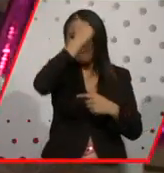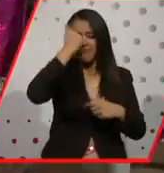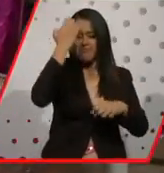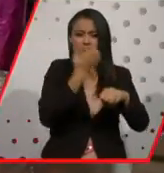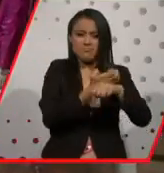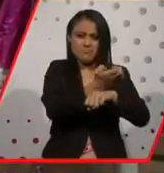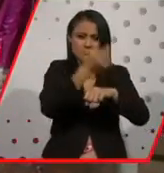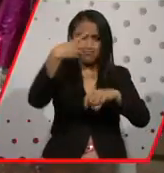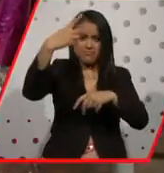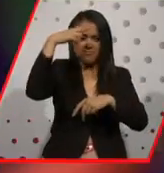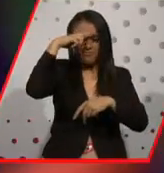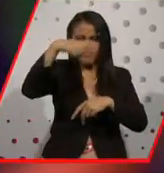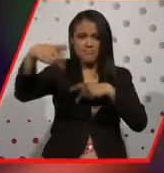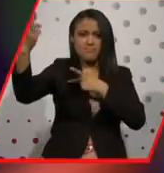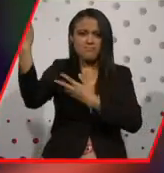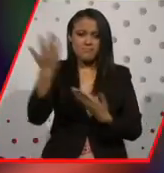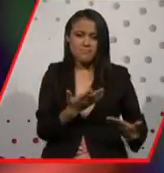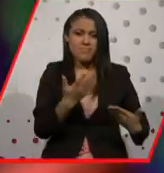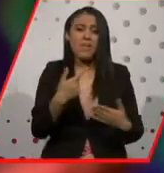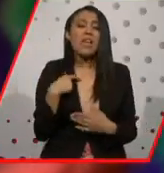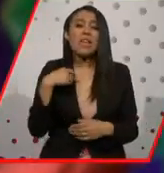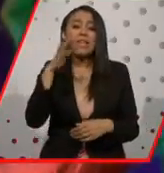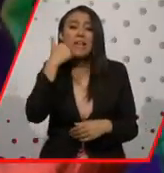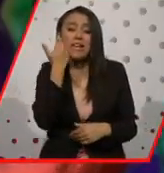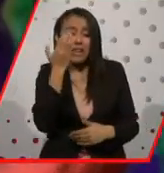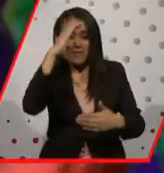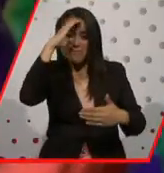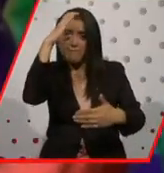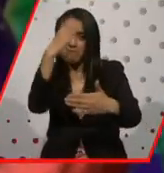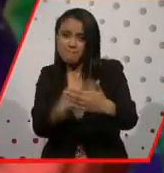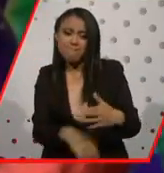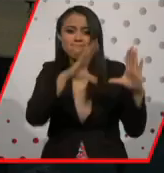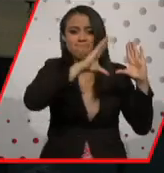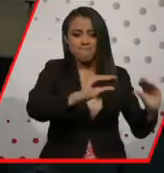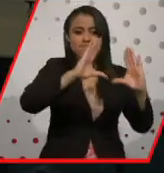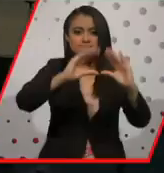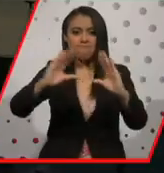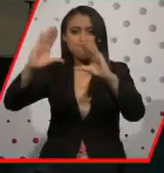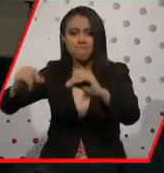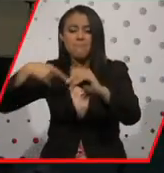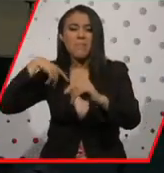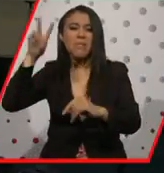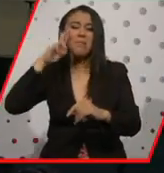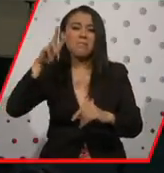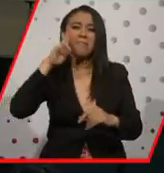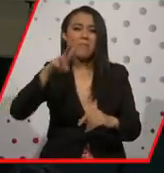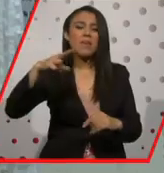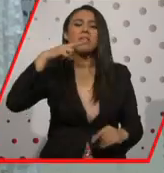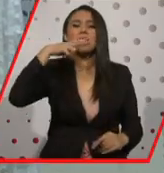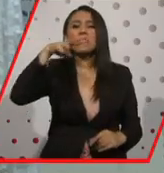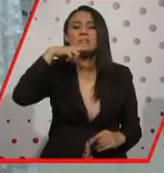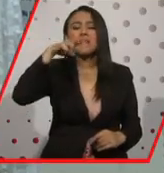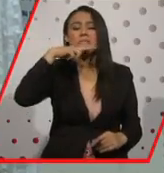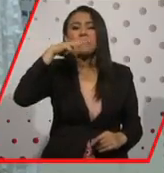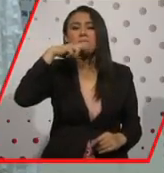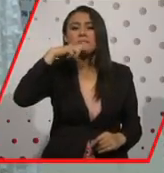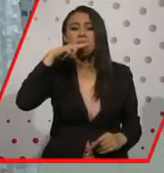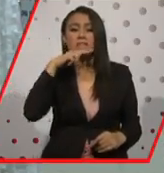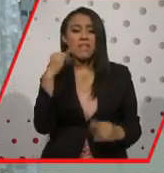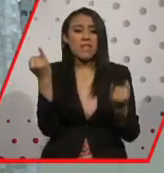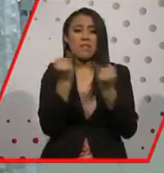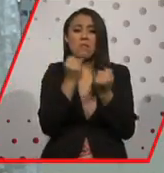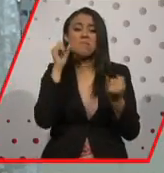y quisieron profesar la religión católica. Al ver que la fecha de Navidad coincidía con el nacimiento de